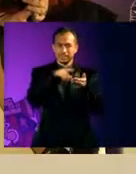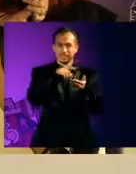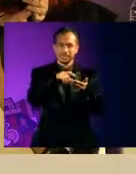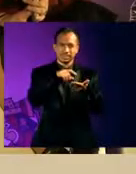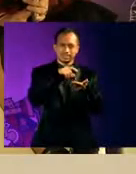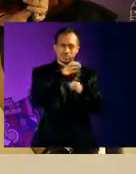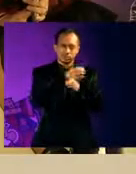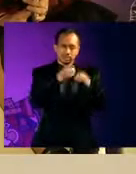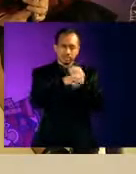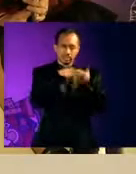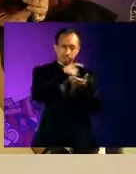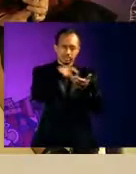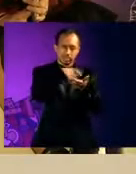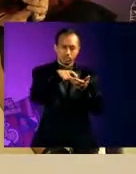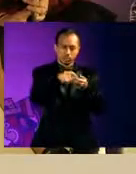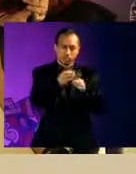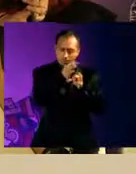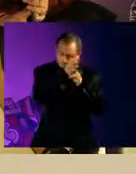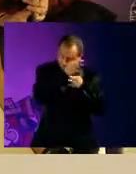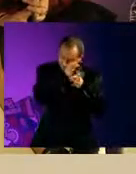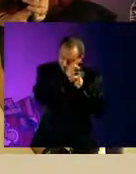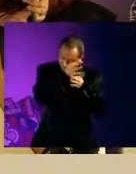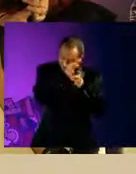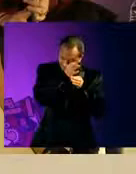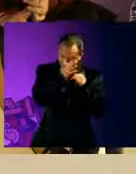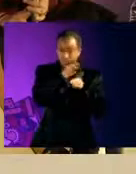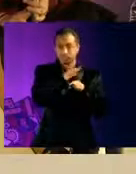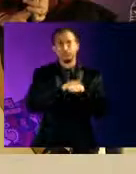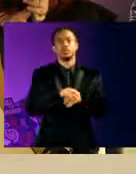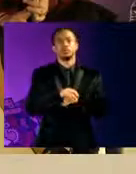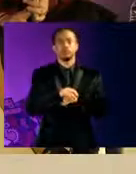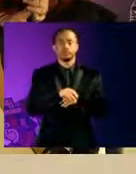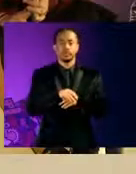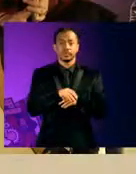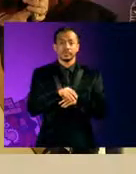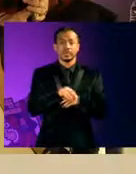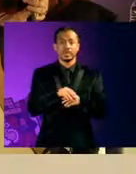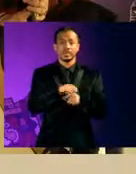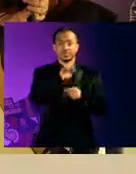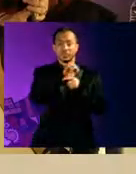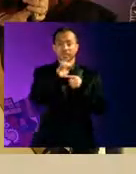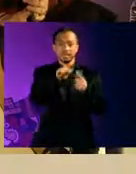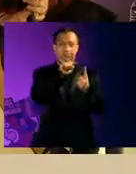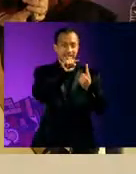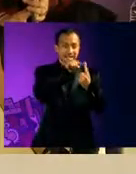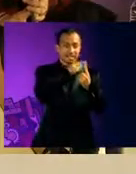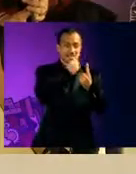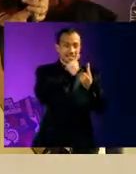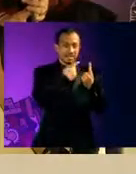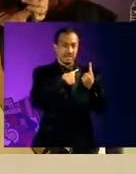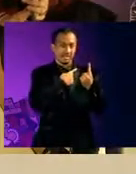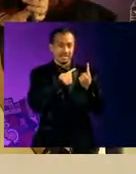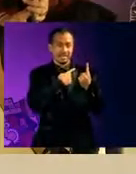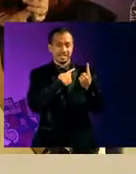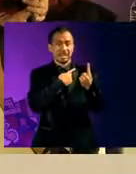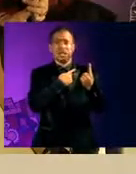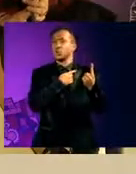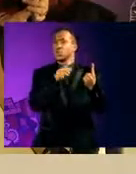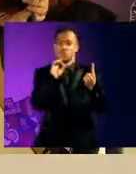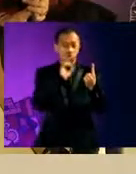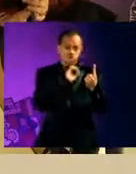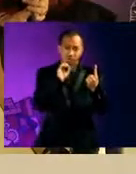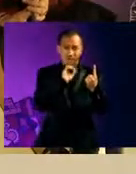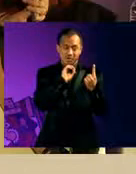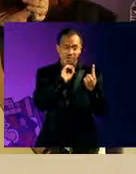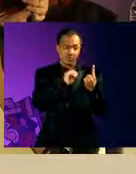biólogo pero le compraron un microscopio no siento y él me dice no tú a ti te trataron bien a ti